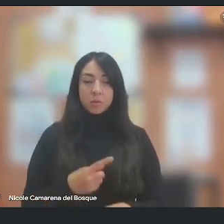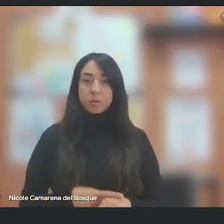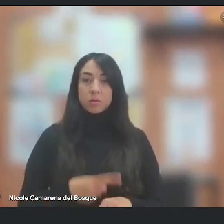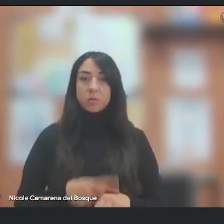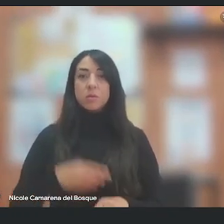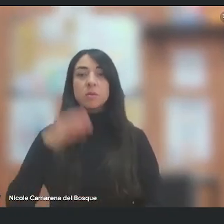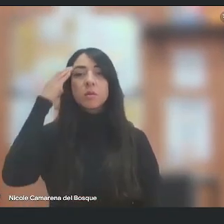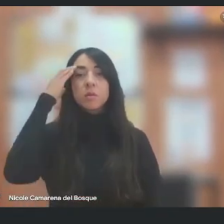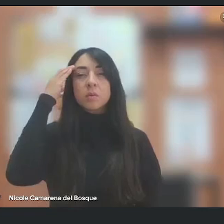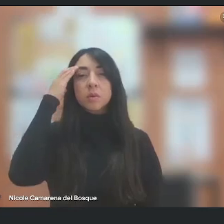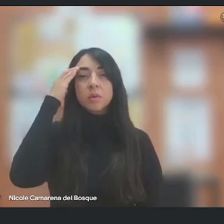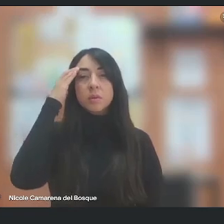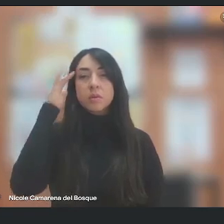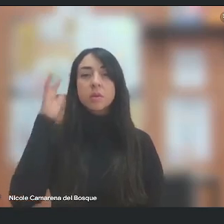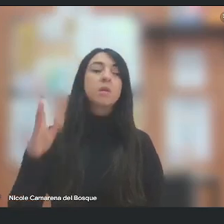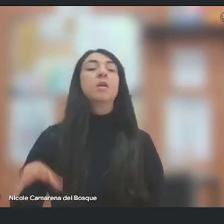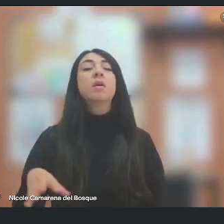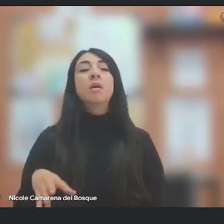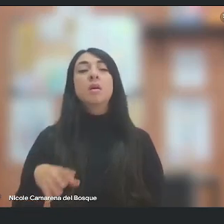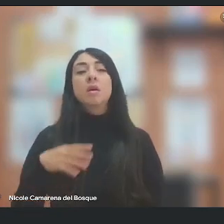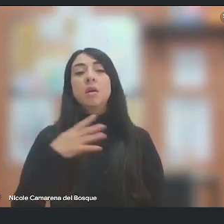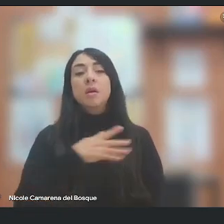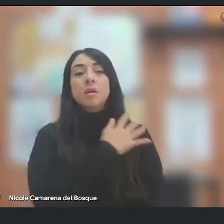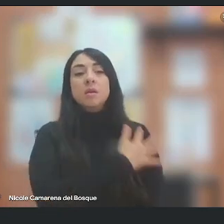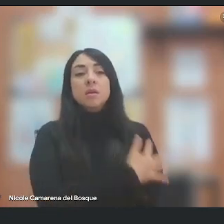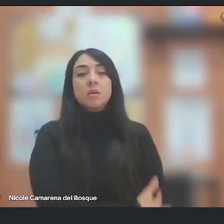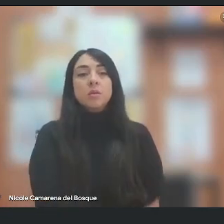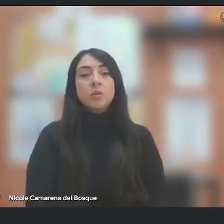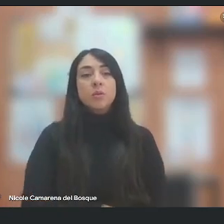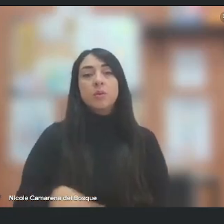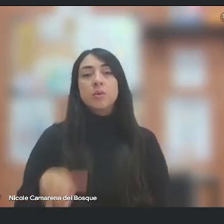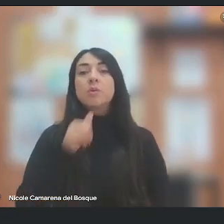náuseas y vómito. El dolor no solo a nivel